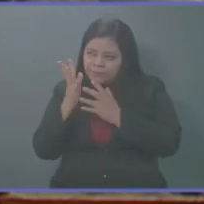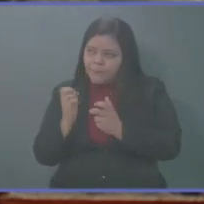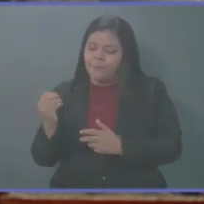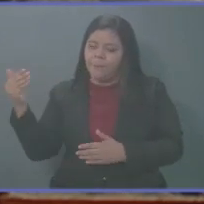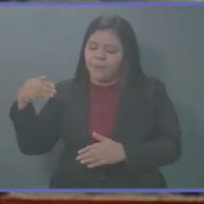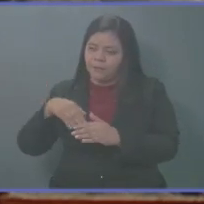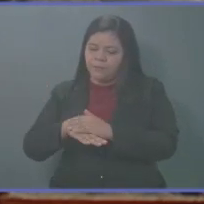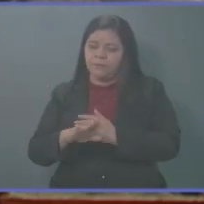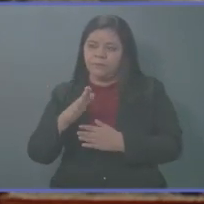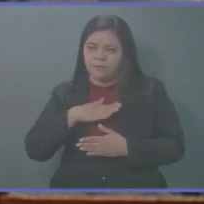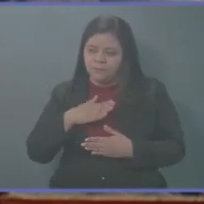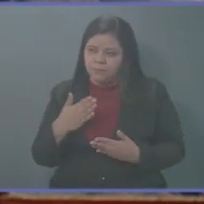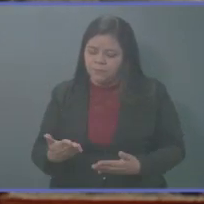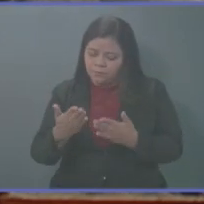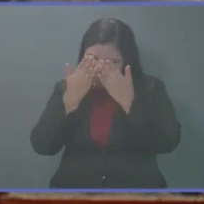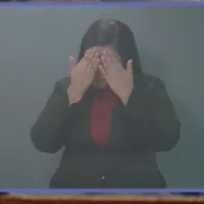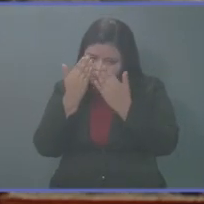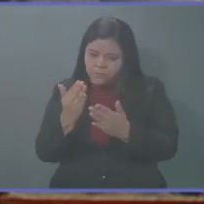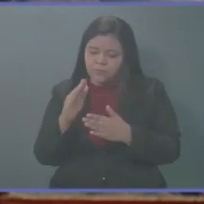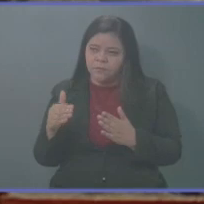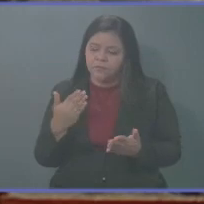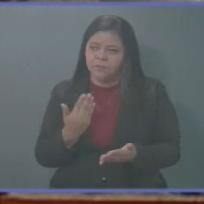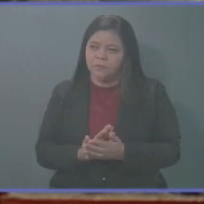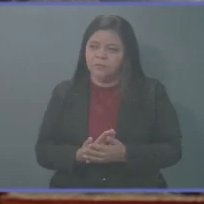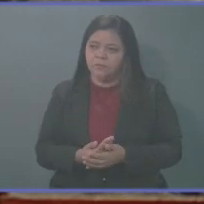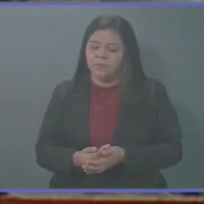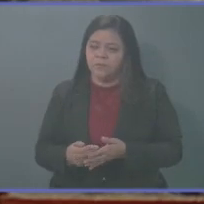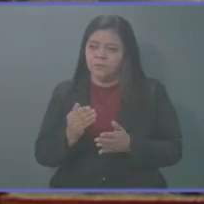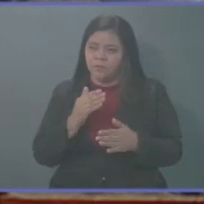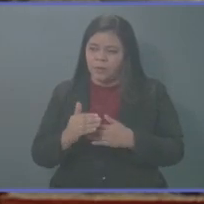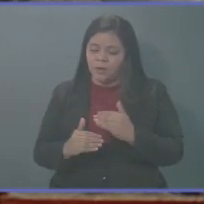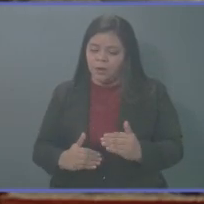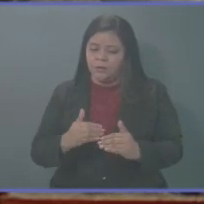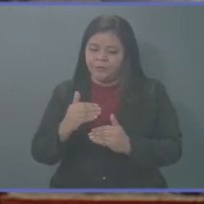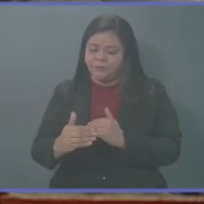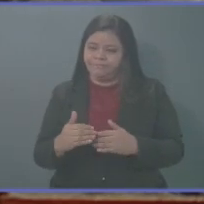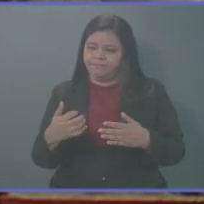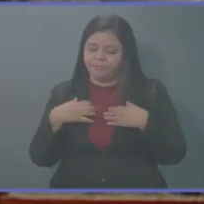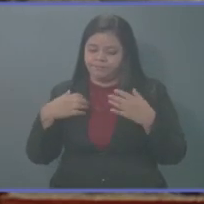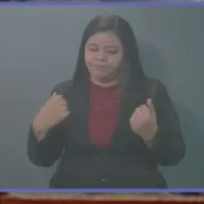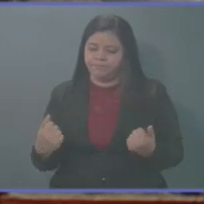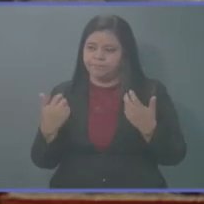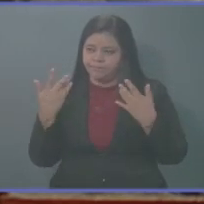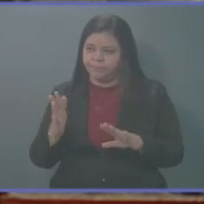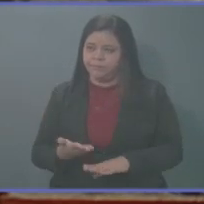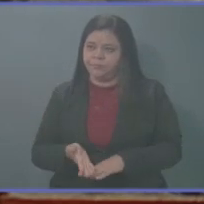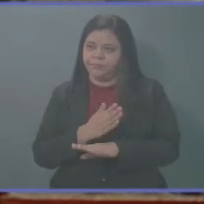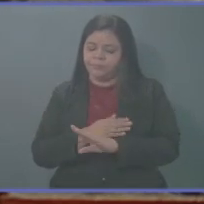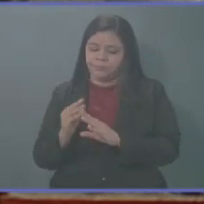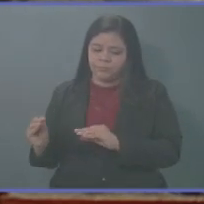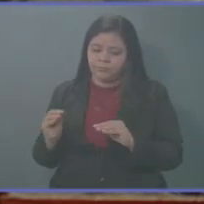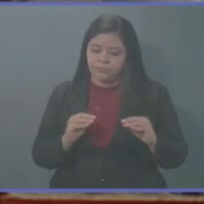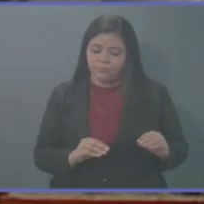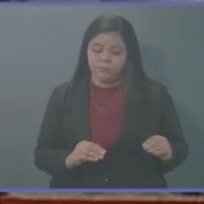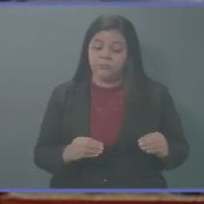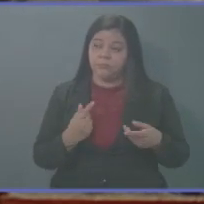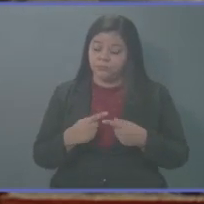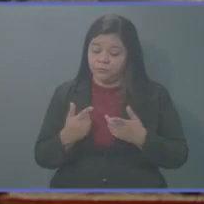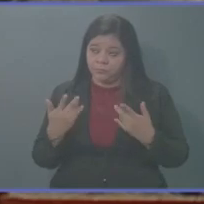su disposición de obedecer las medidas sanitarias implementadas por las autoridades del Ejecutivo, quienes